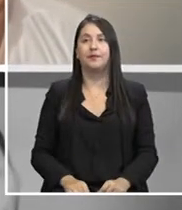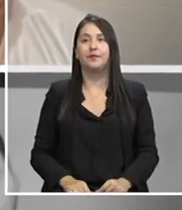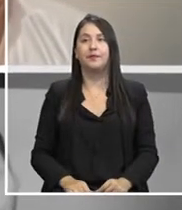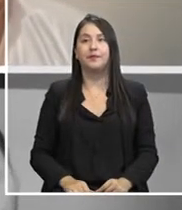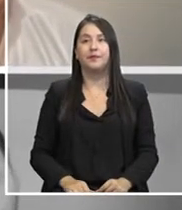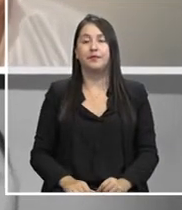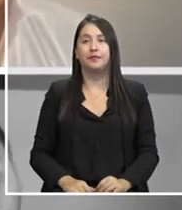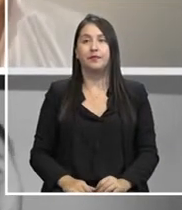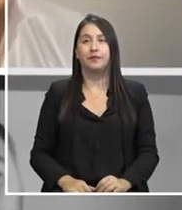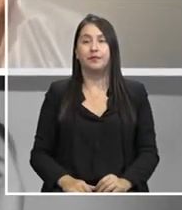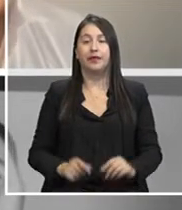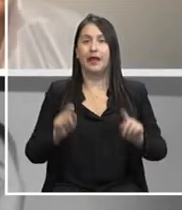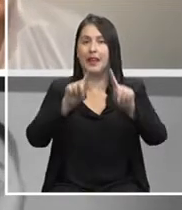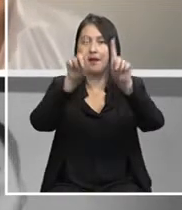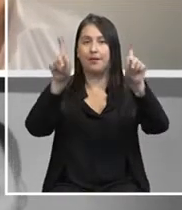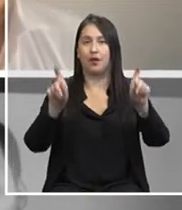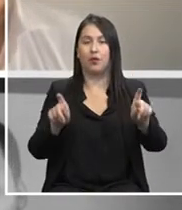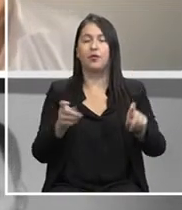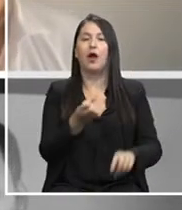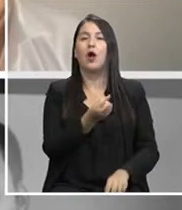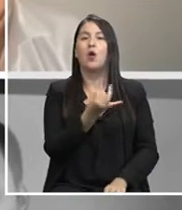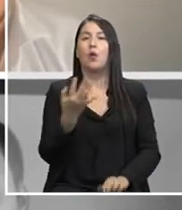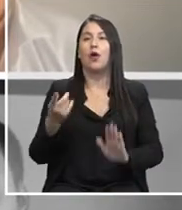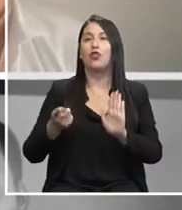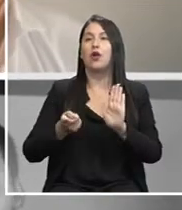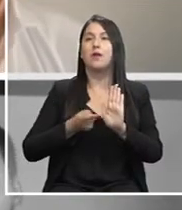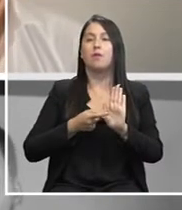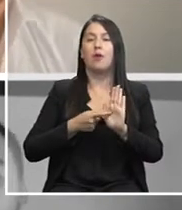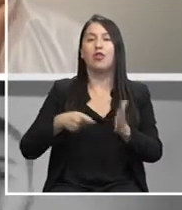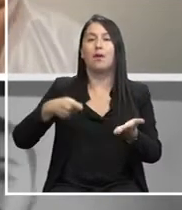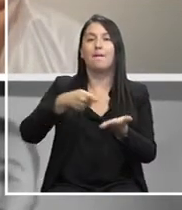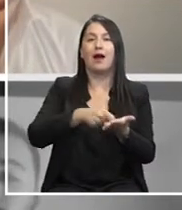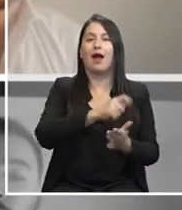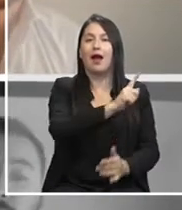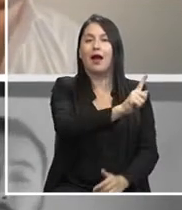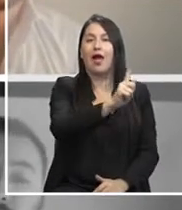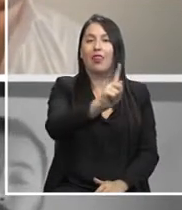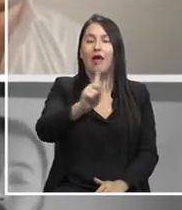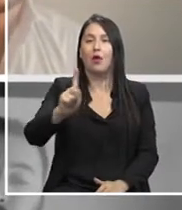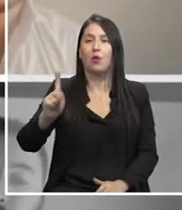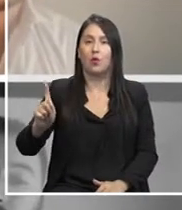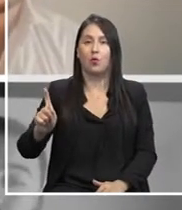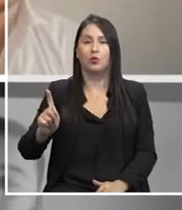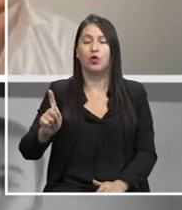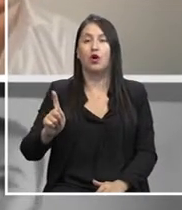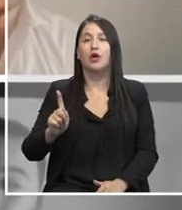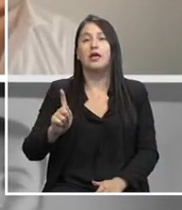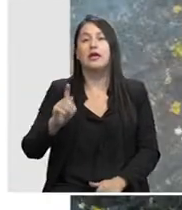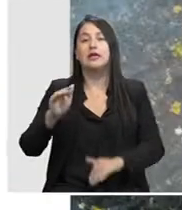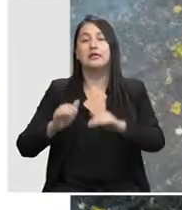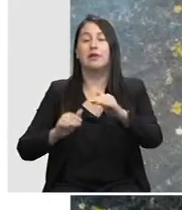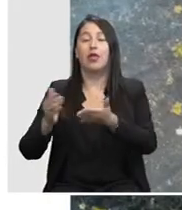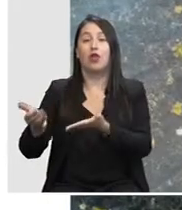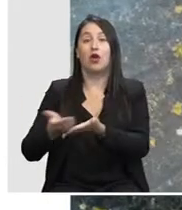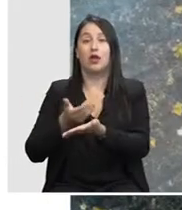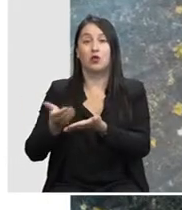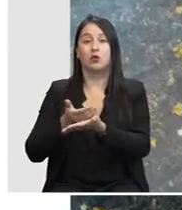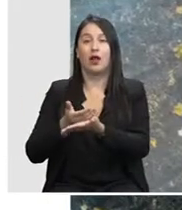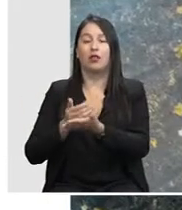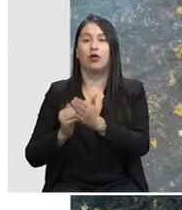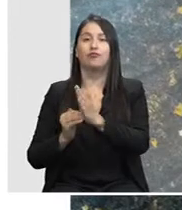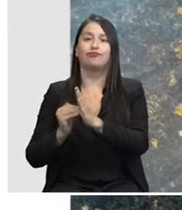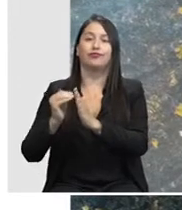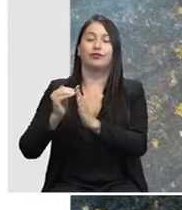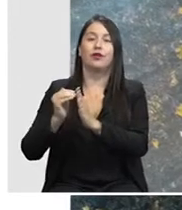Y la pregunta acá es, ¿cuántos impuestos paga cada uno? ¿Cierto? Si ordenamos a la población por ingreso creciente,